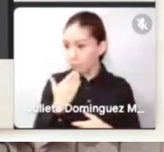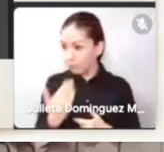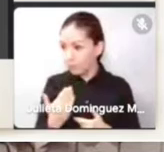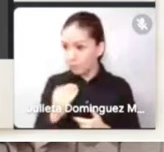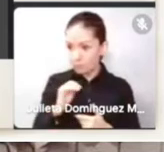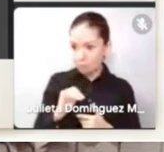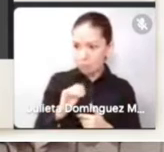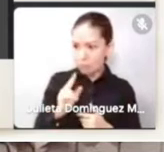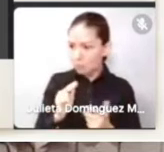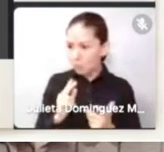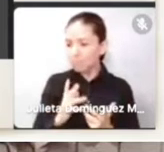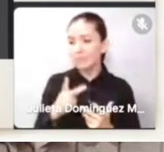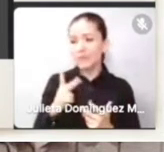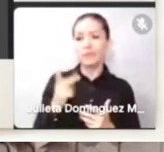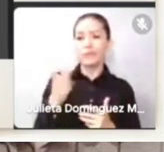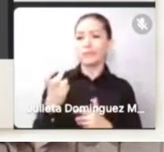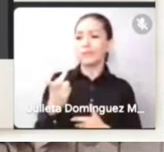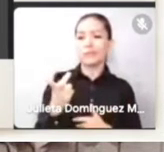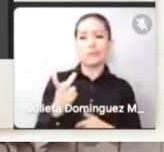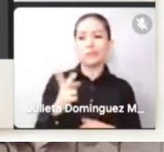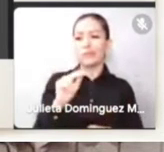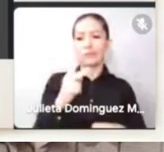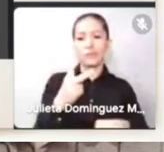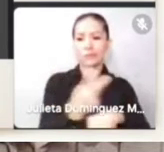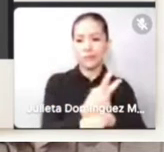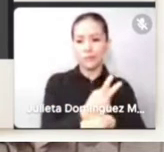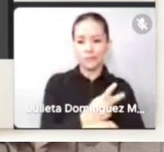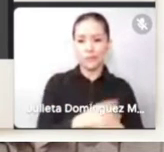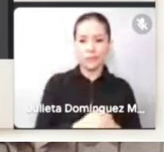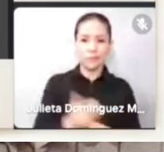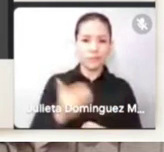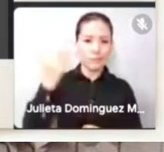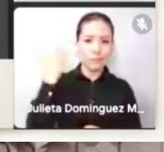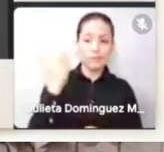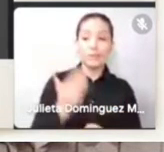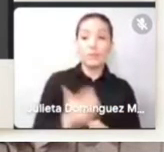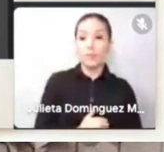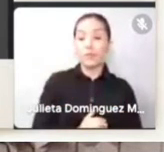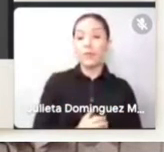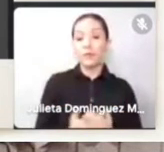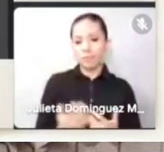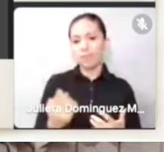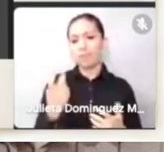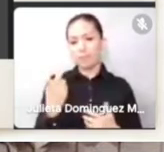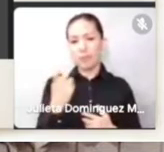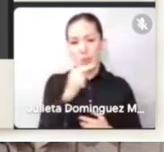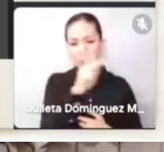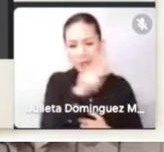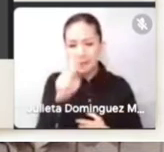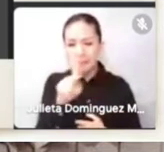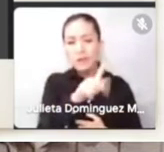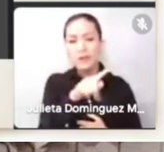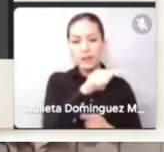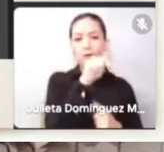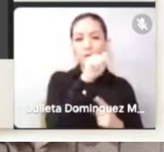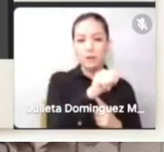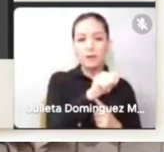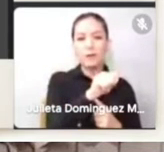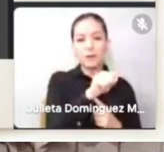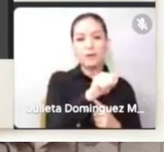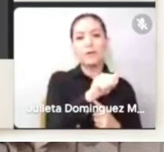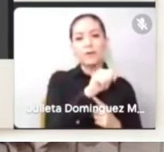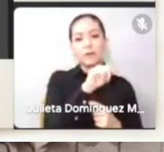lo cual no sucedió en el asunto que nos ocupa. Además de que por hechos similares, el Tribunal Electoral del Poder Judicial de la